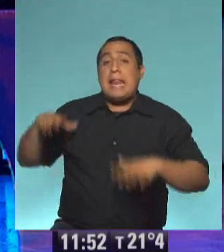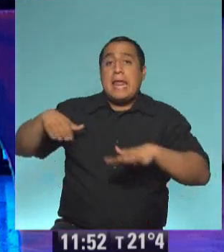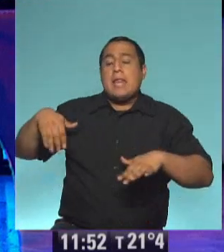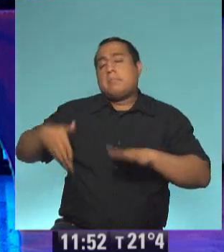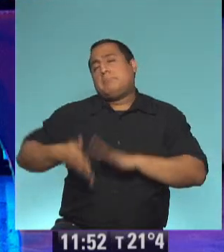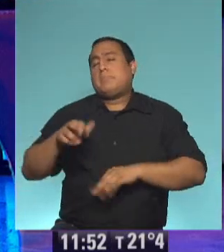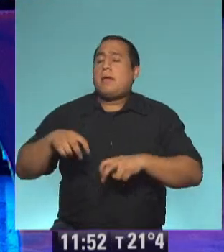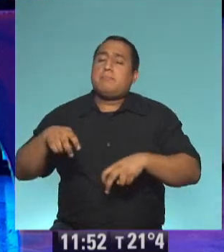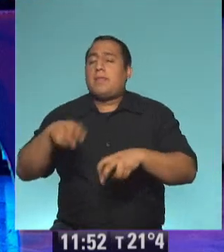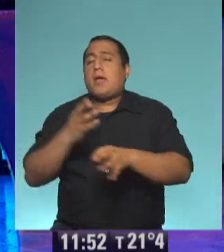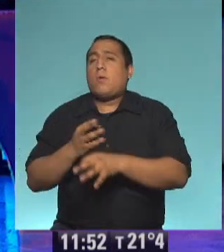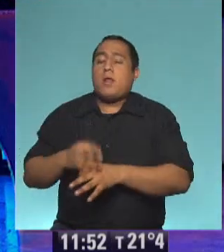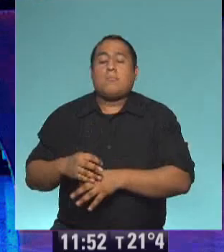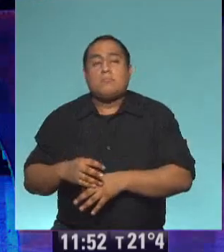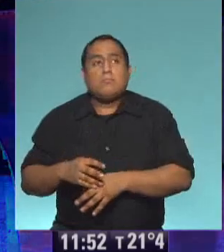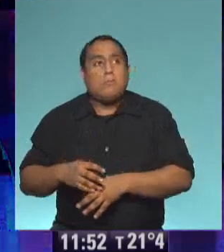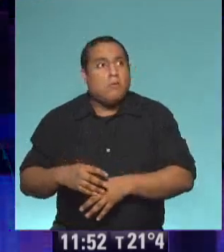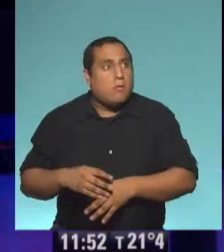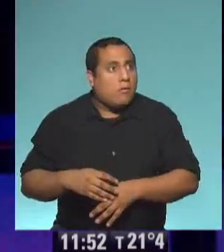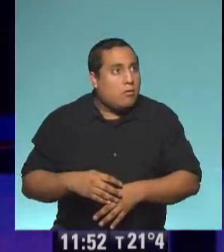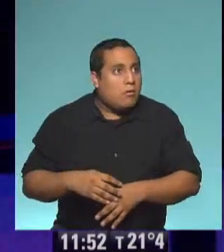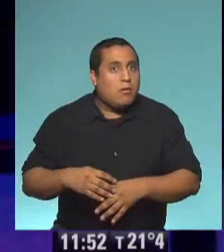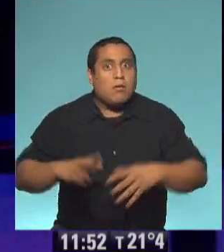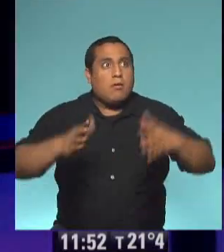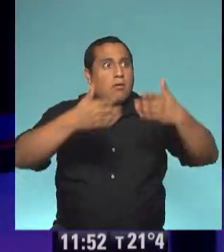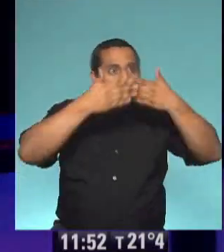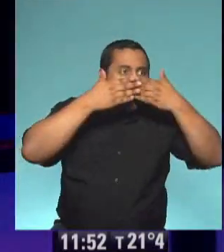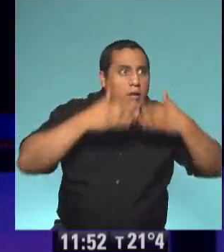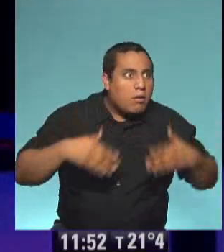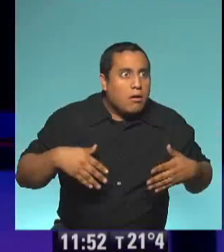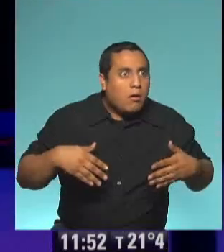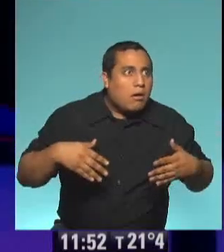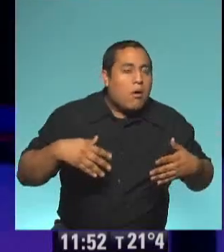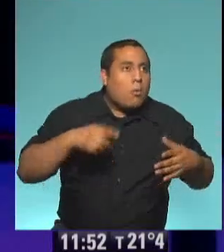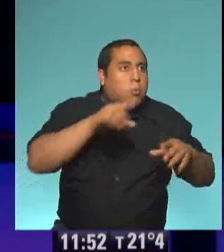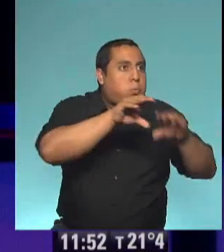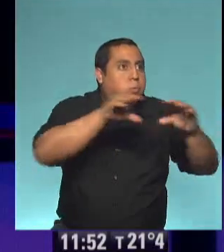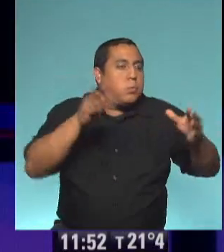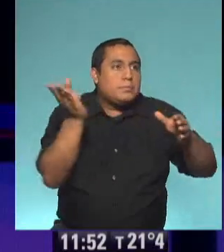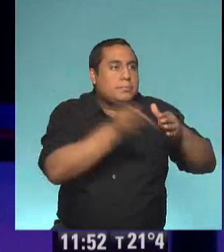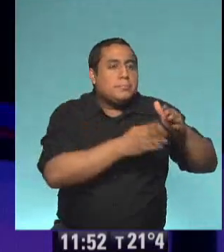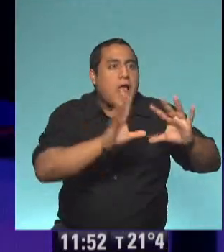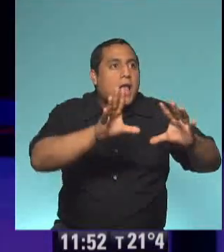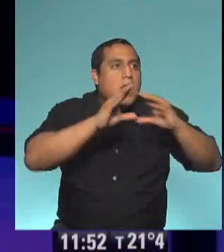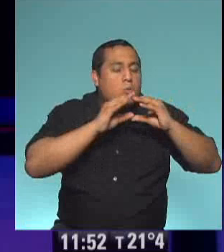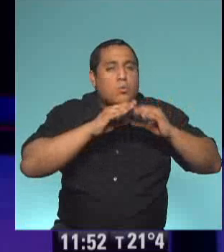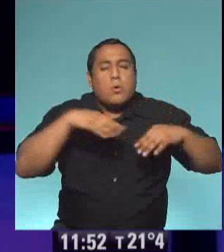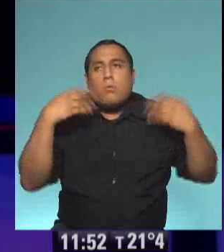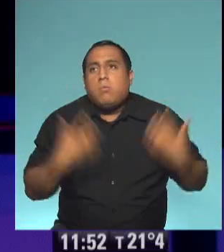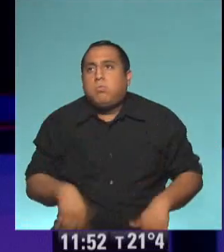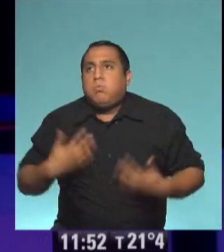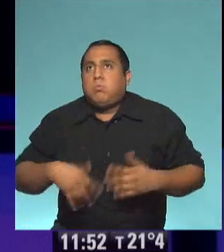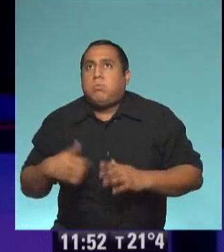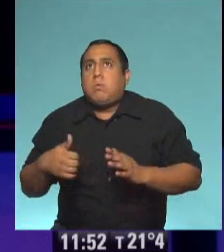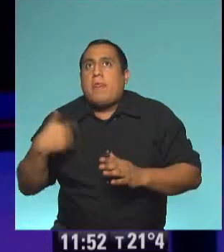colegio pegaron las narices a la vidriera imaginando lo que sería contar con un sándwich de ese tamaño para entretener el apetito en el